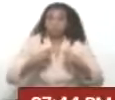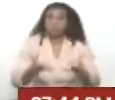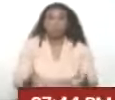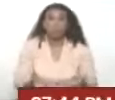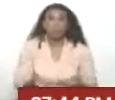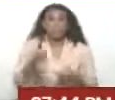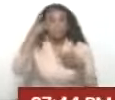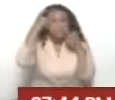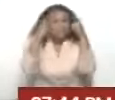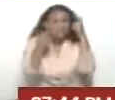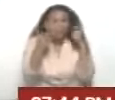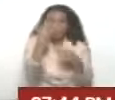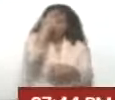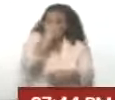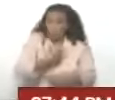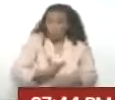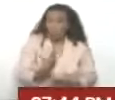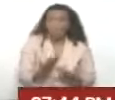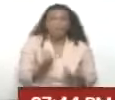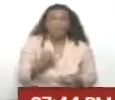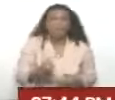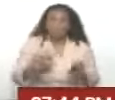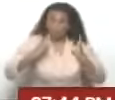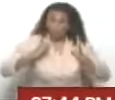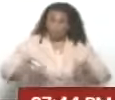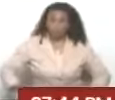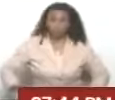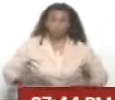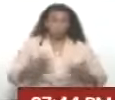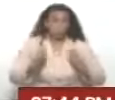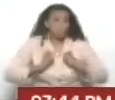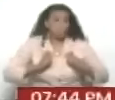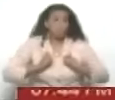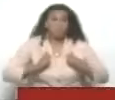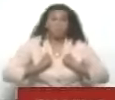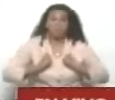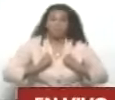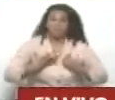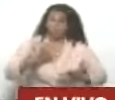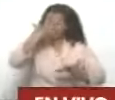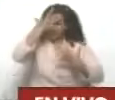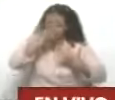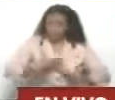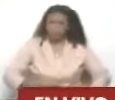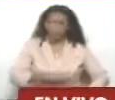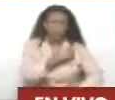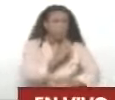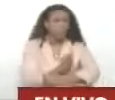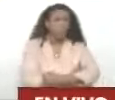Chávez nos dio lo único que él tenía, su cuerpo, su vida, su existencia física.